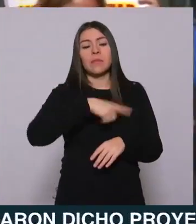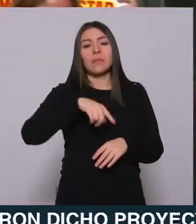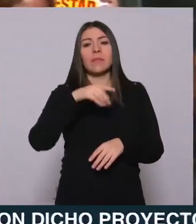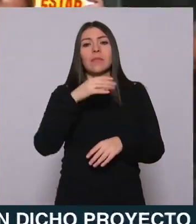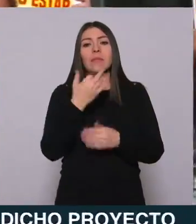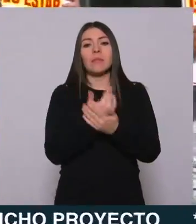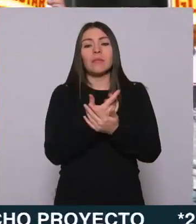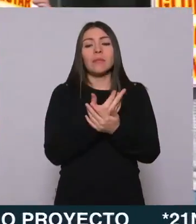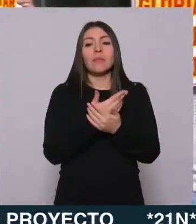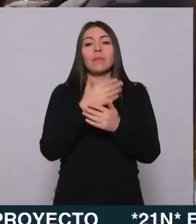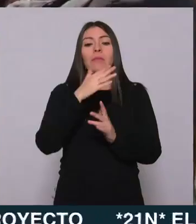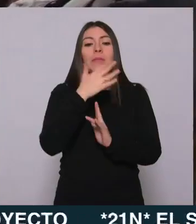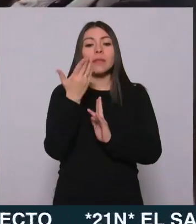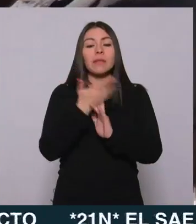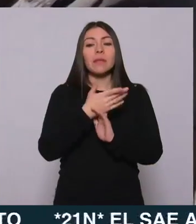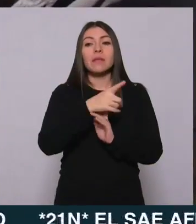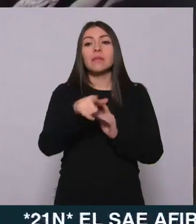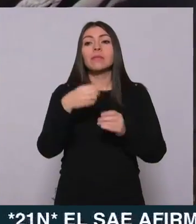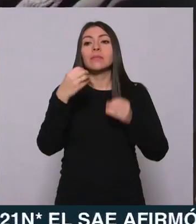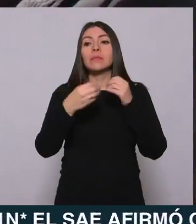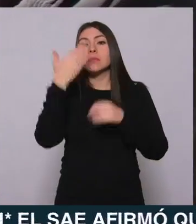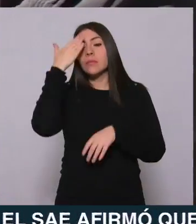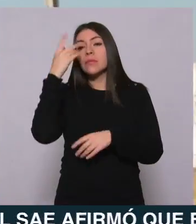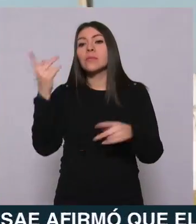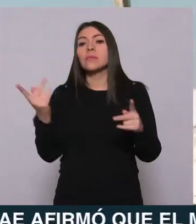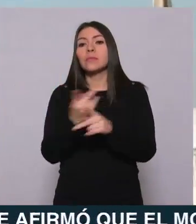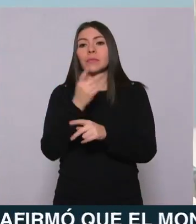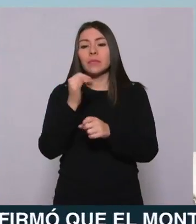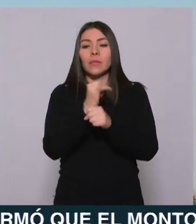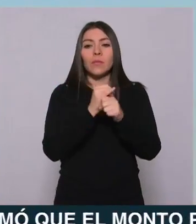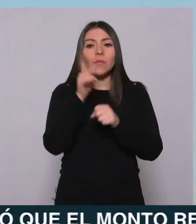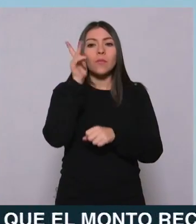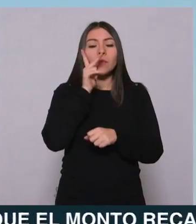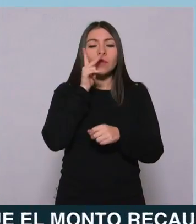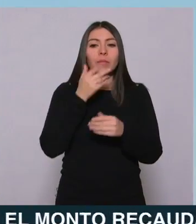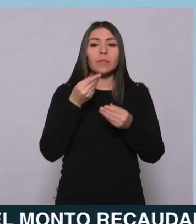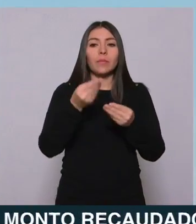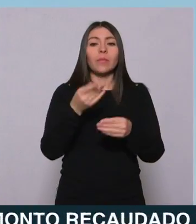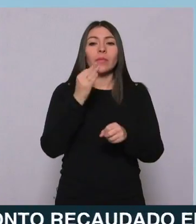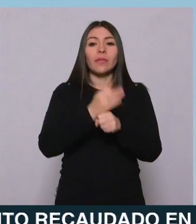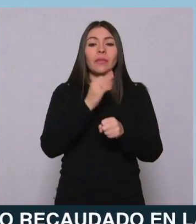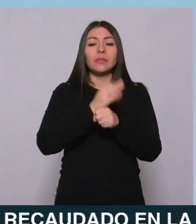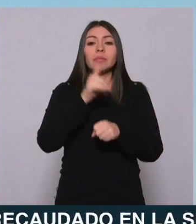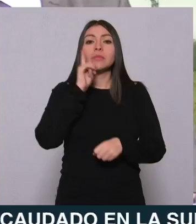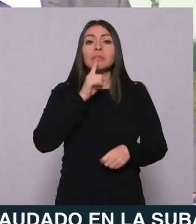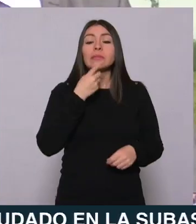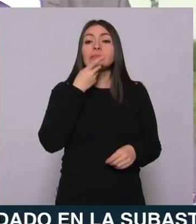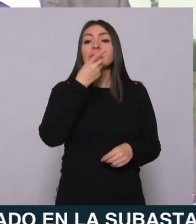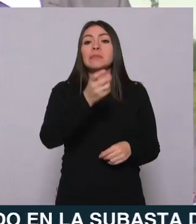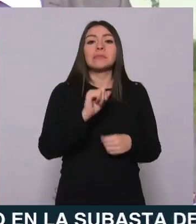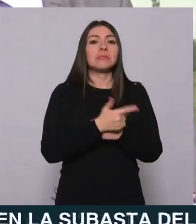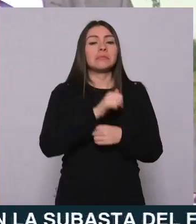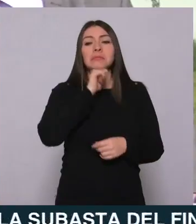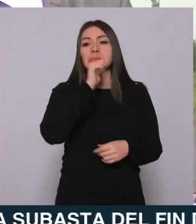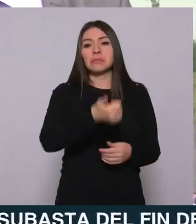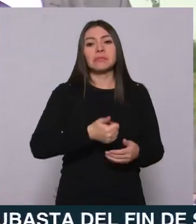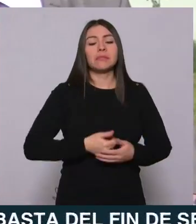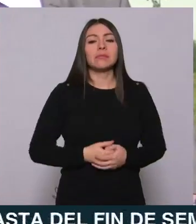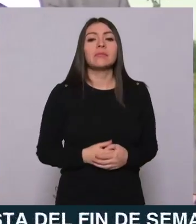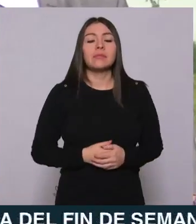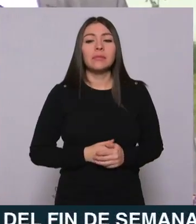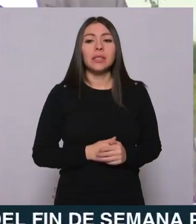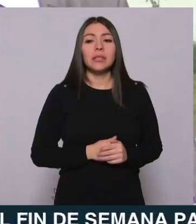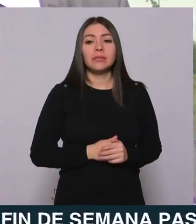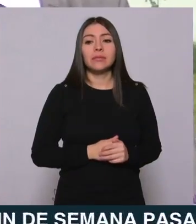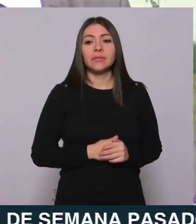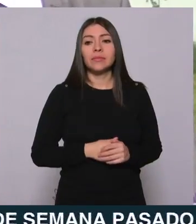las pruebas, en donde se podrá saber lo que sucedió, debido a que hasta el momento la acusada no ha dicho nada. Viene el juicio, que seguramente